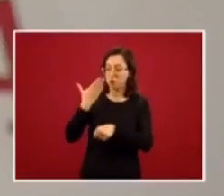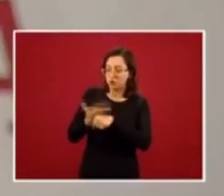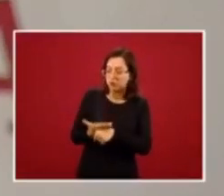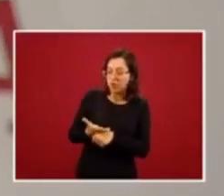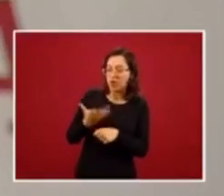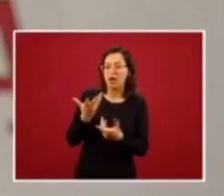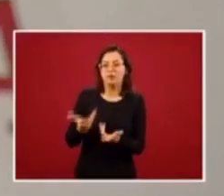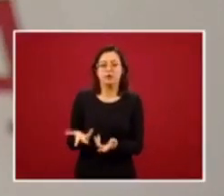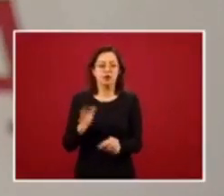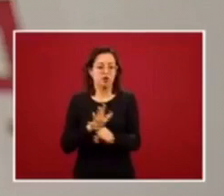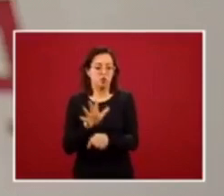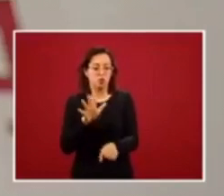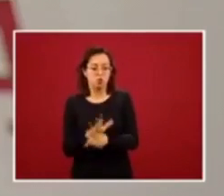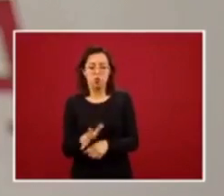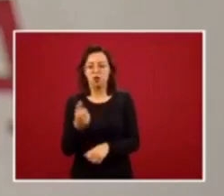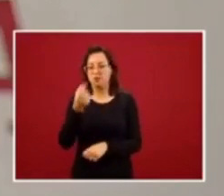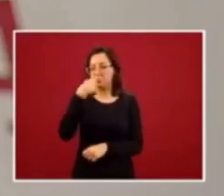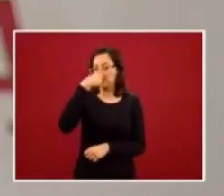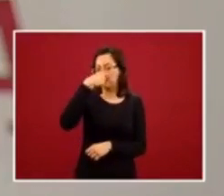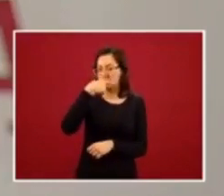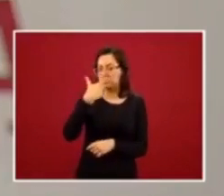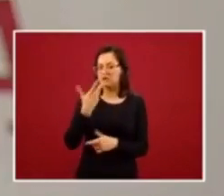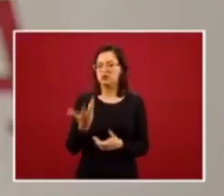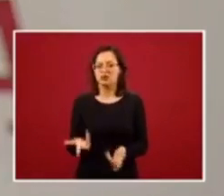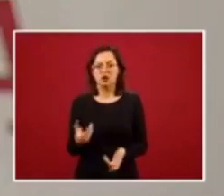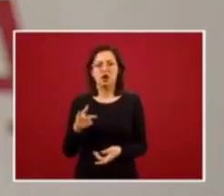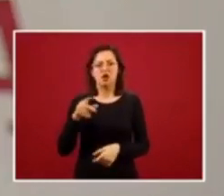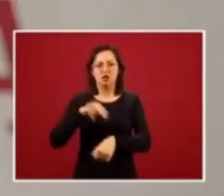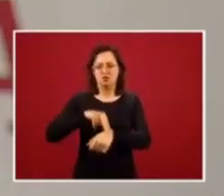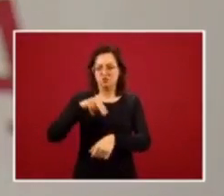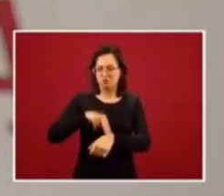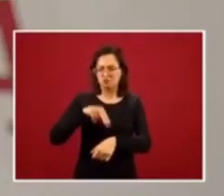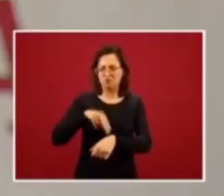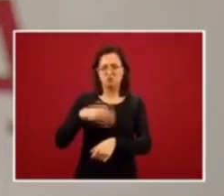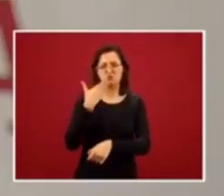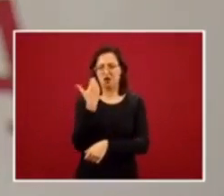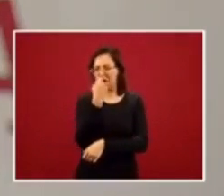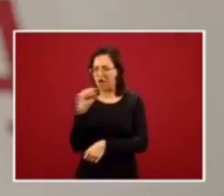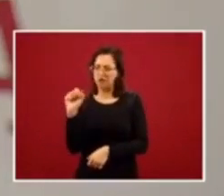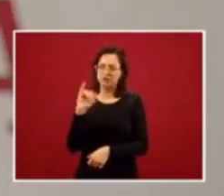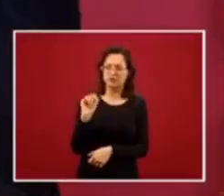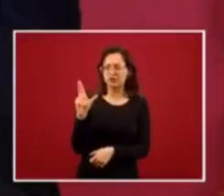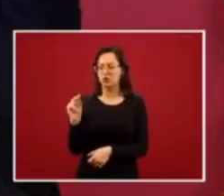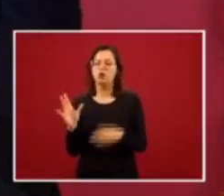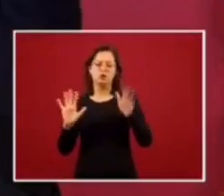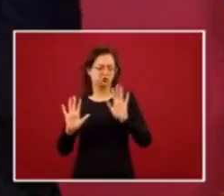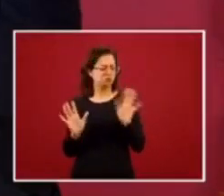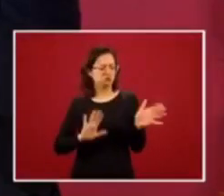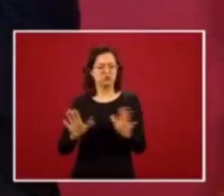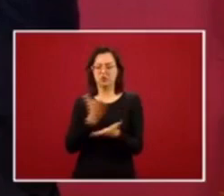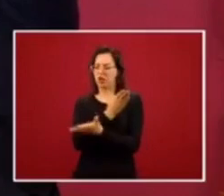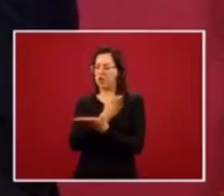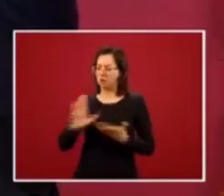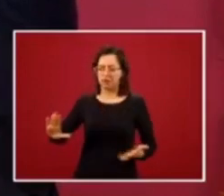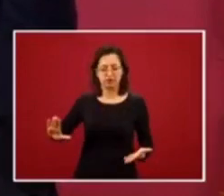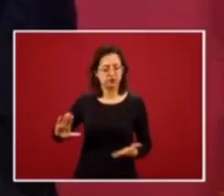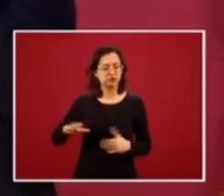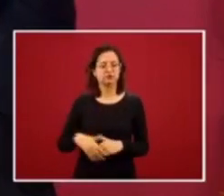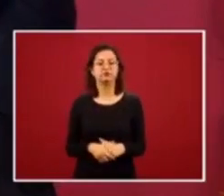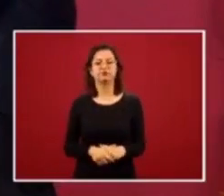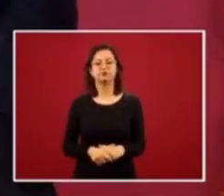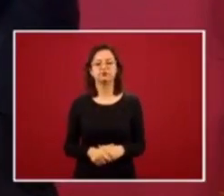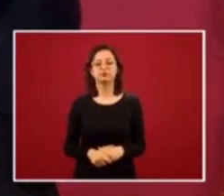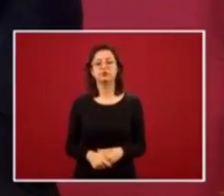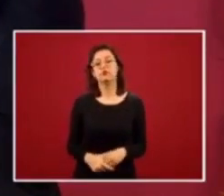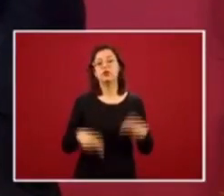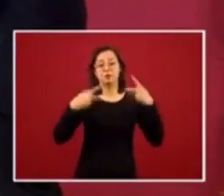medicina no está en cuestión y no tiene nada que ver con esto la idea es una persona que